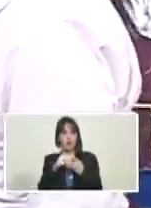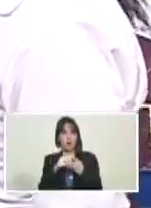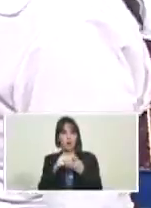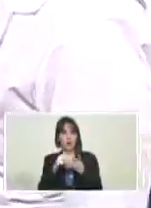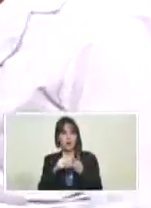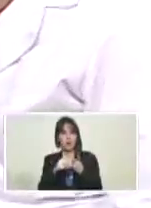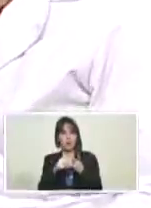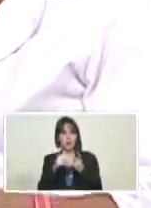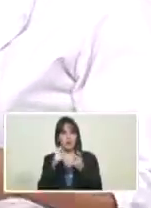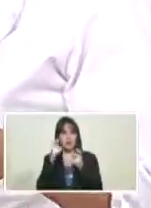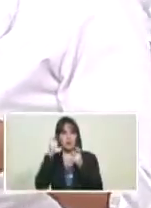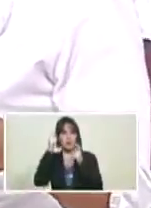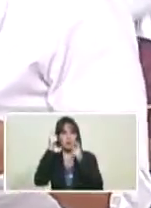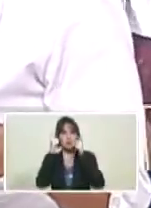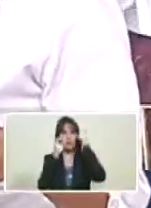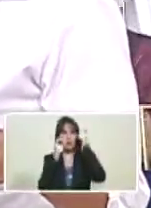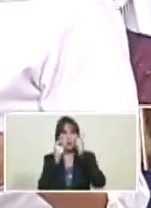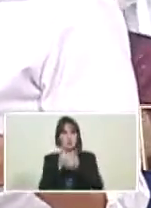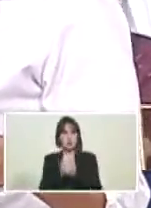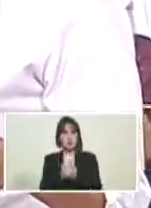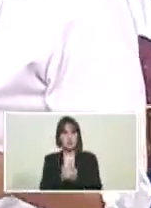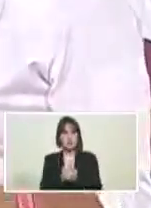Rafael Chávez Frías.